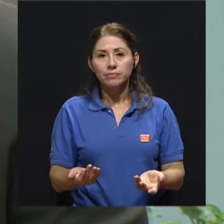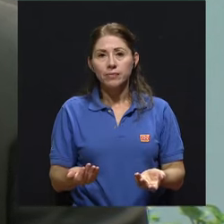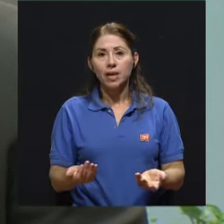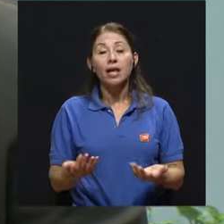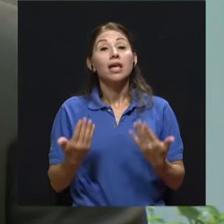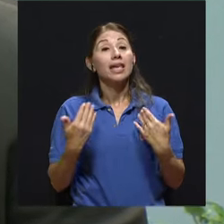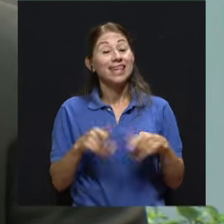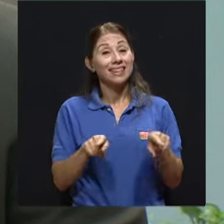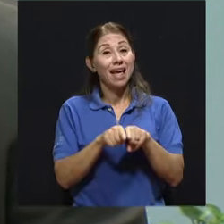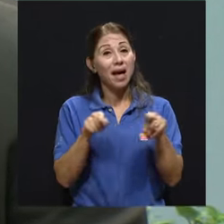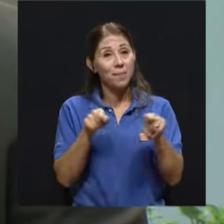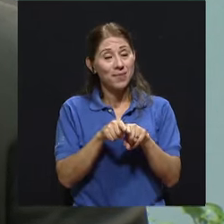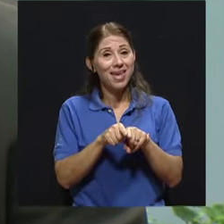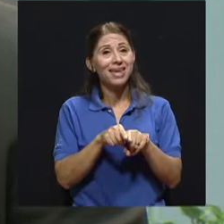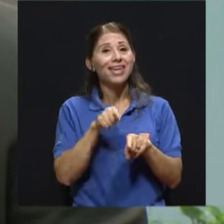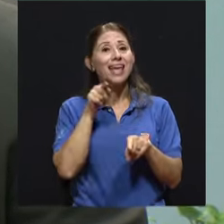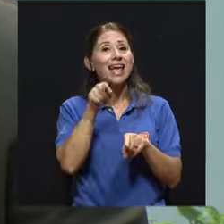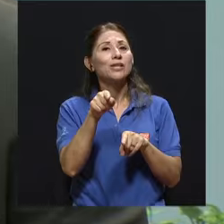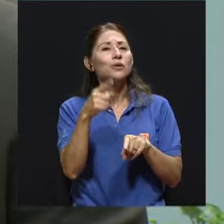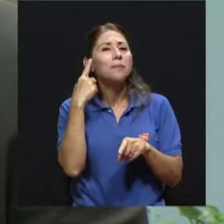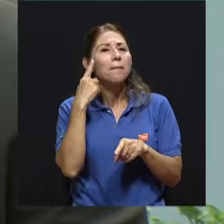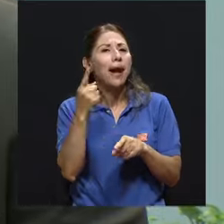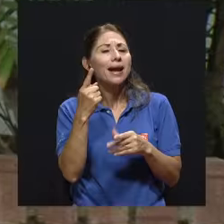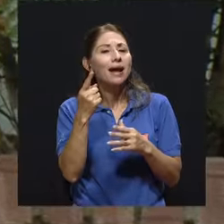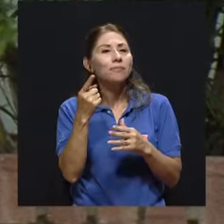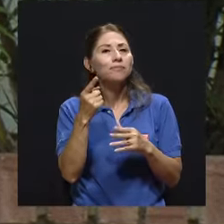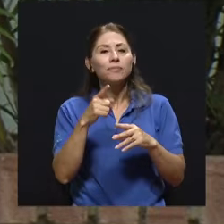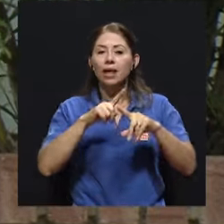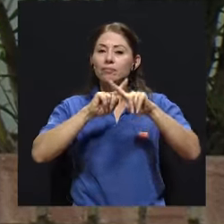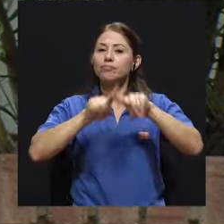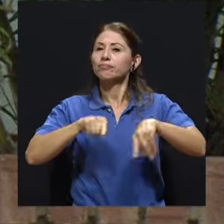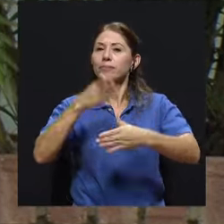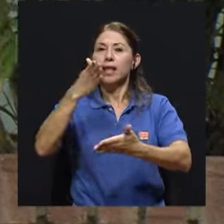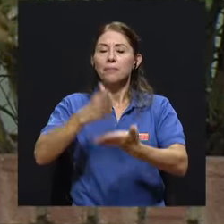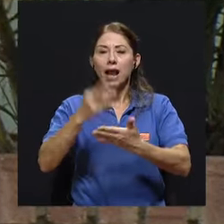Y va orientado también a eliminar las causas. Por ejemplo,